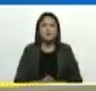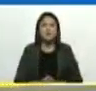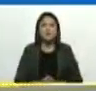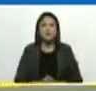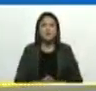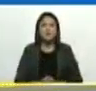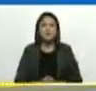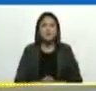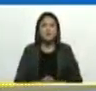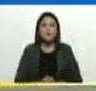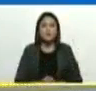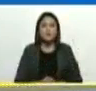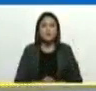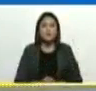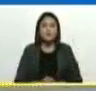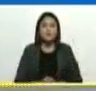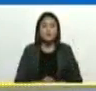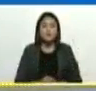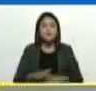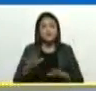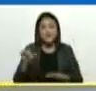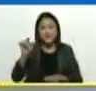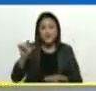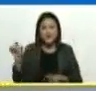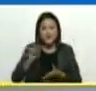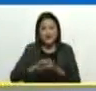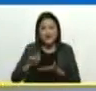que me han hecho el honor